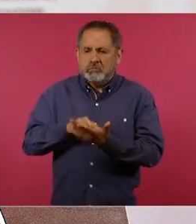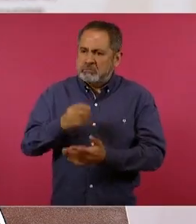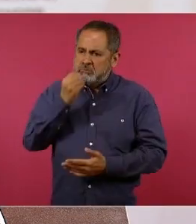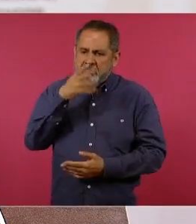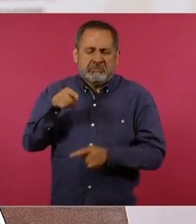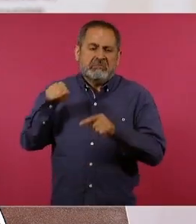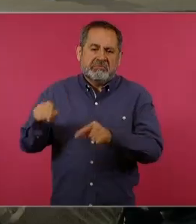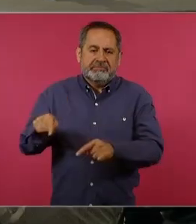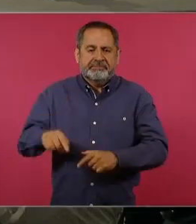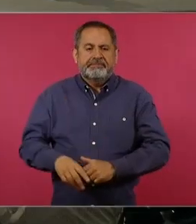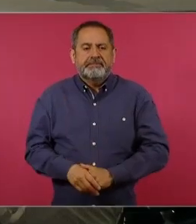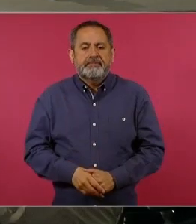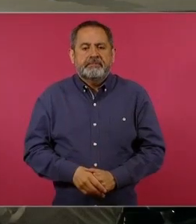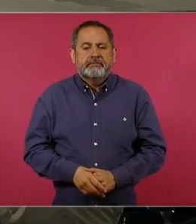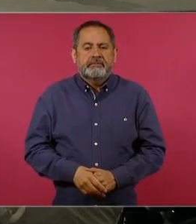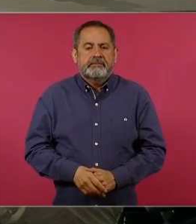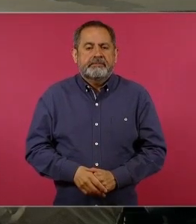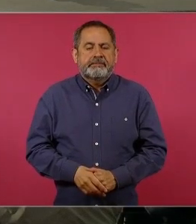este aeropuerto.